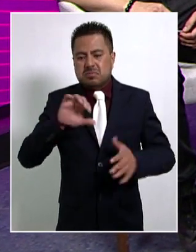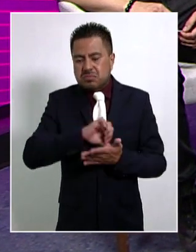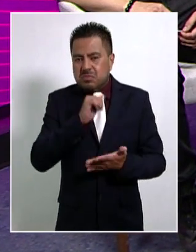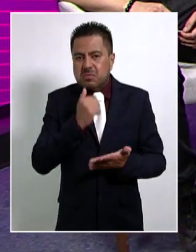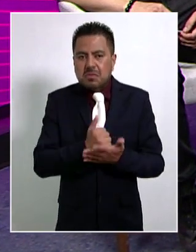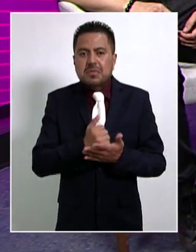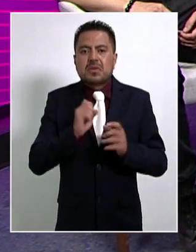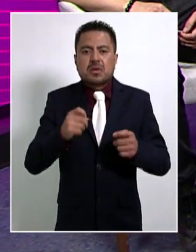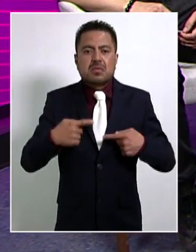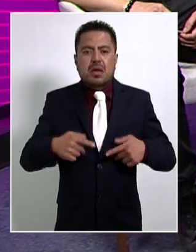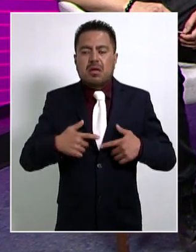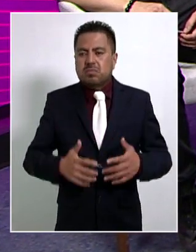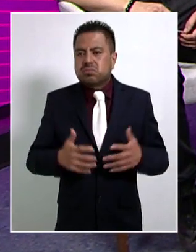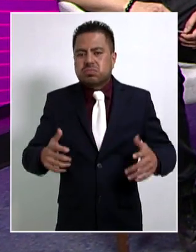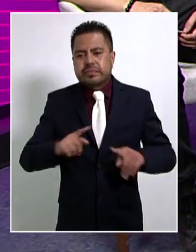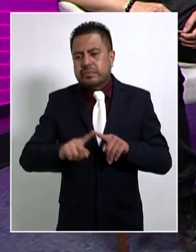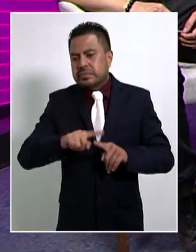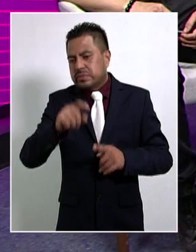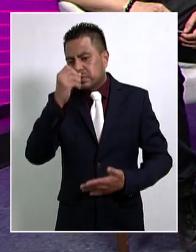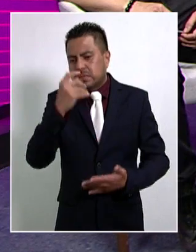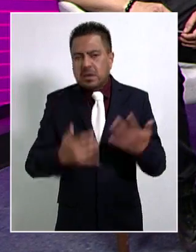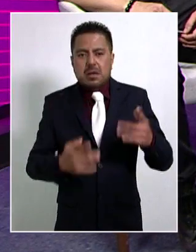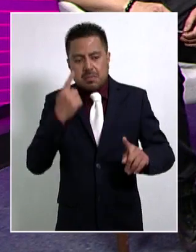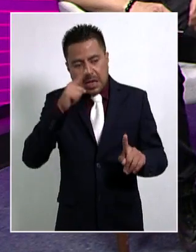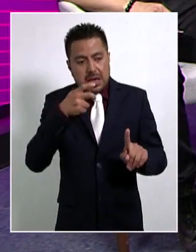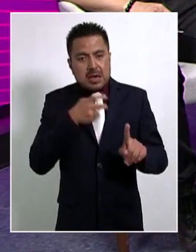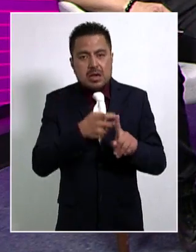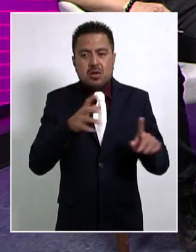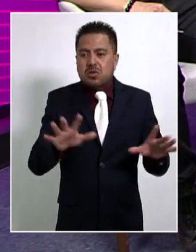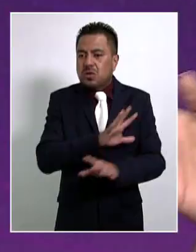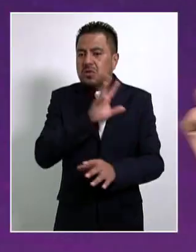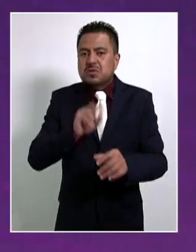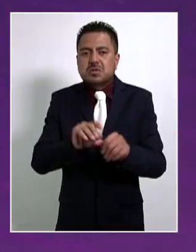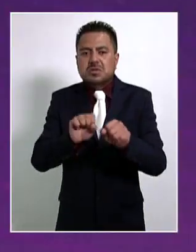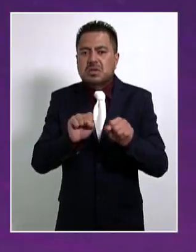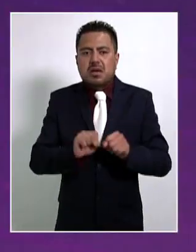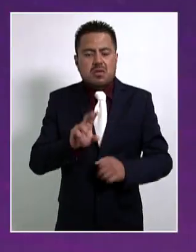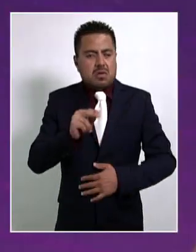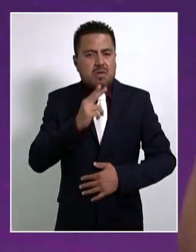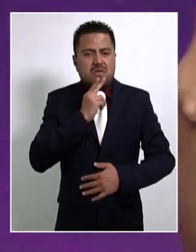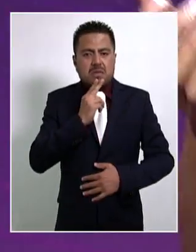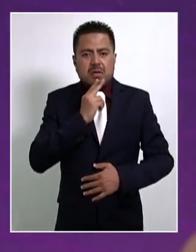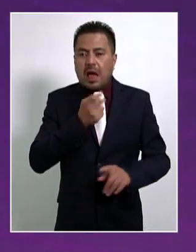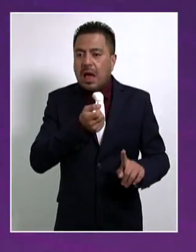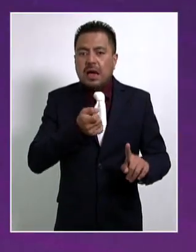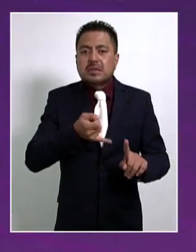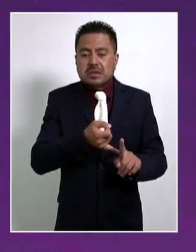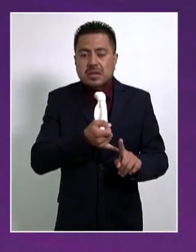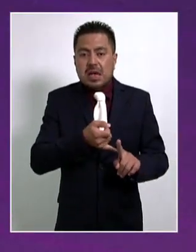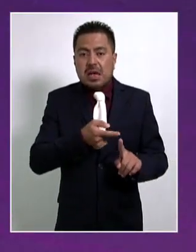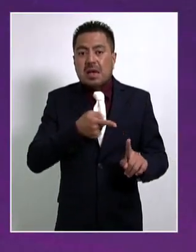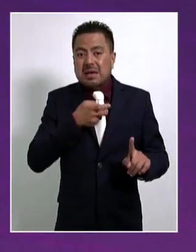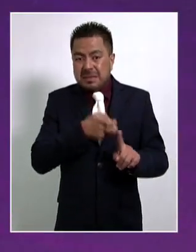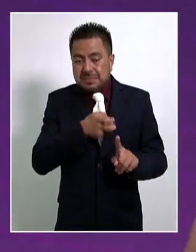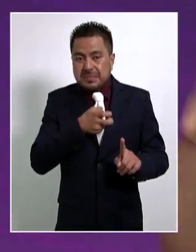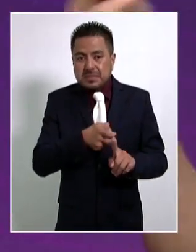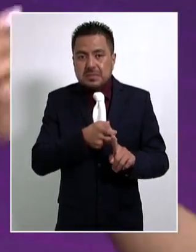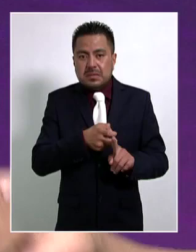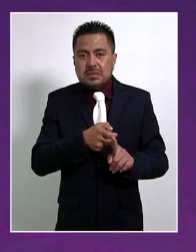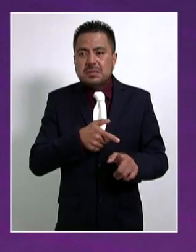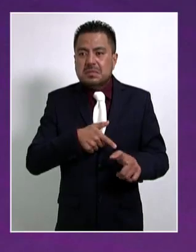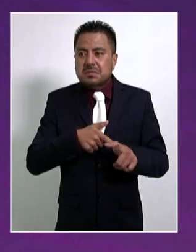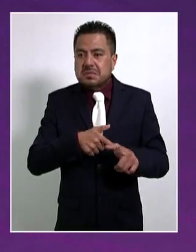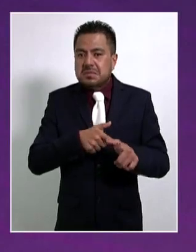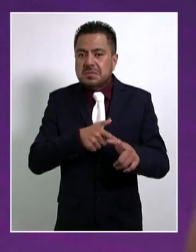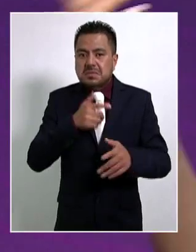para las personas gordas, etcétera. Para ellos todo este sistema no funciona. Y es así que, bueno,